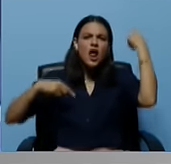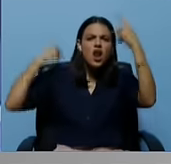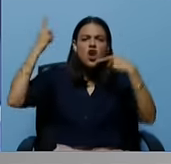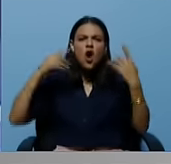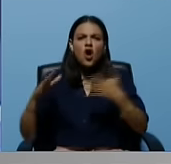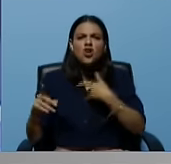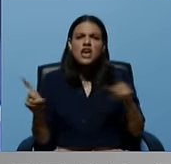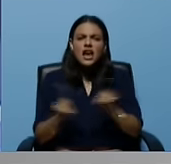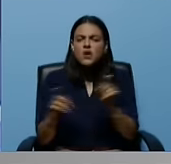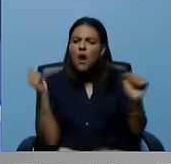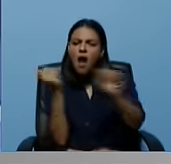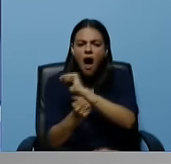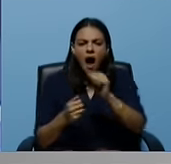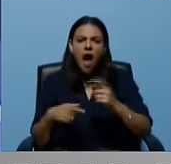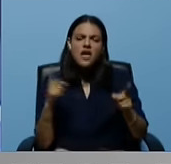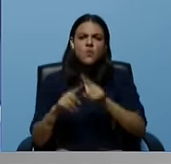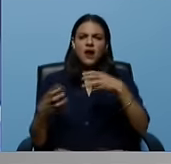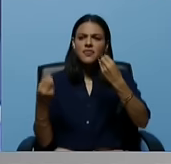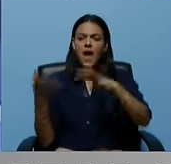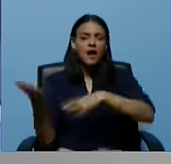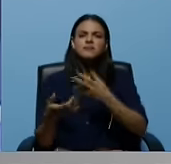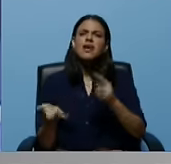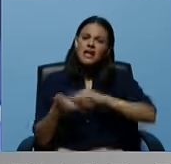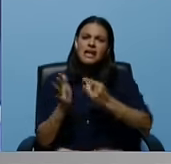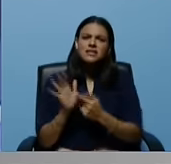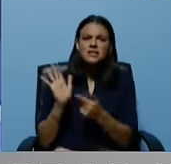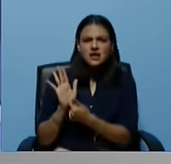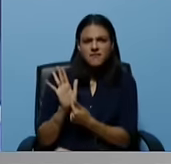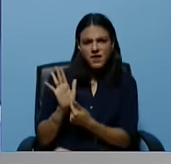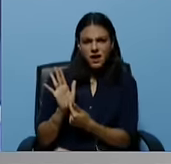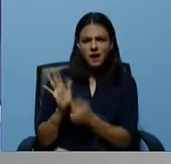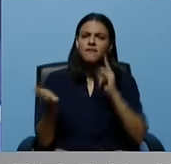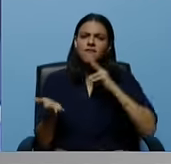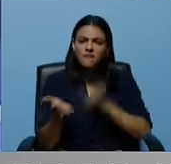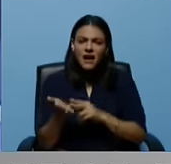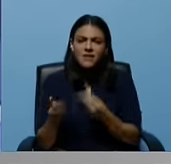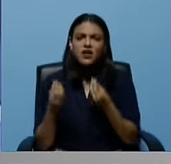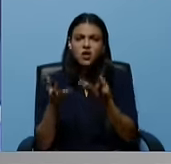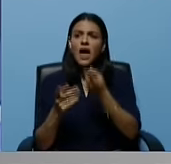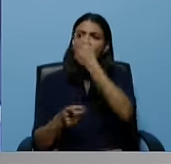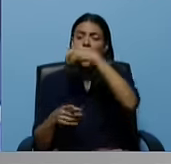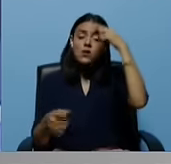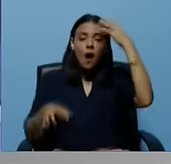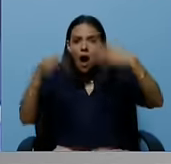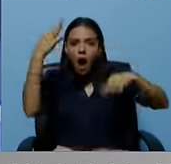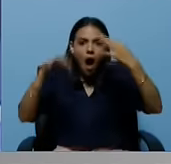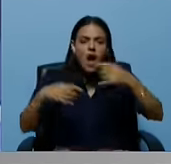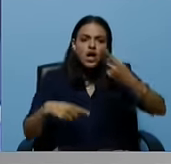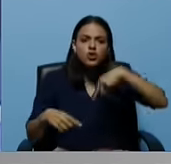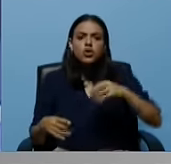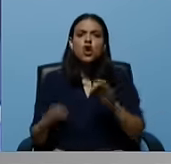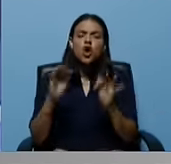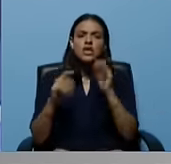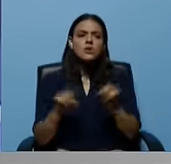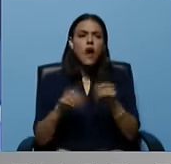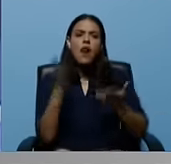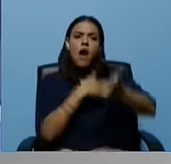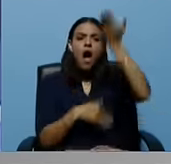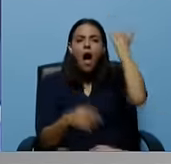ETA. ¿Esto qué es? ¿Ellos qué creen? ¿Que todavía estamos en el siglo